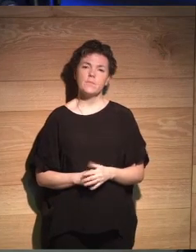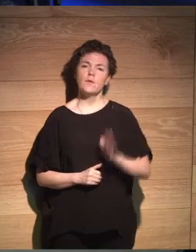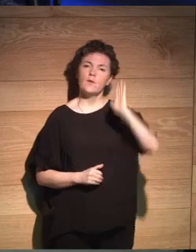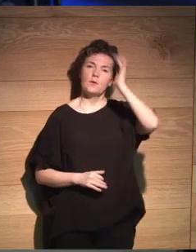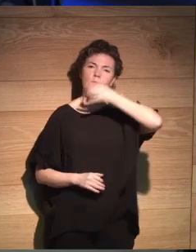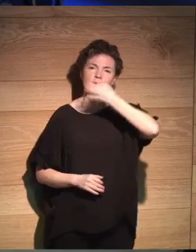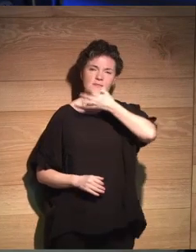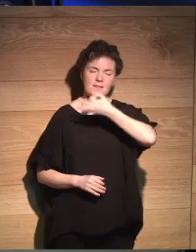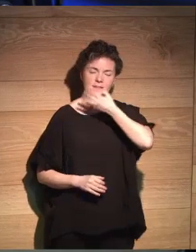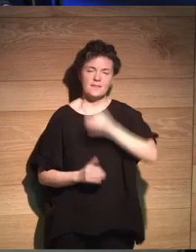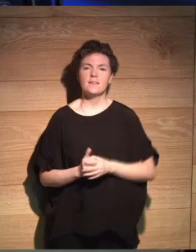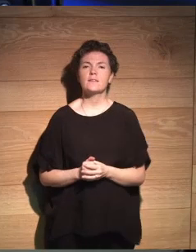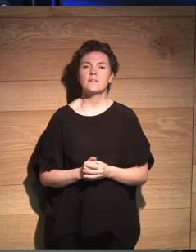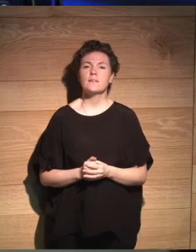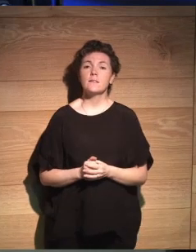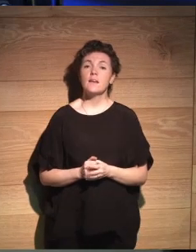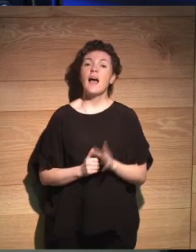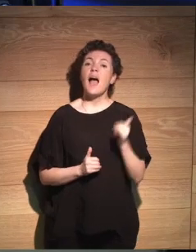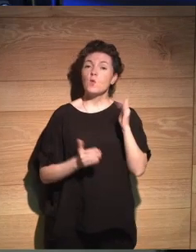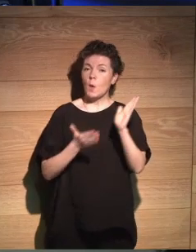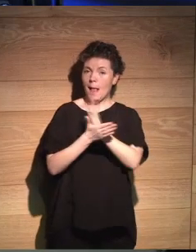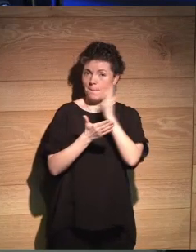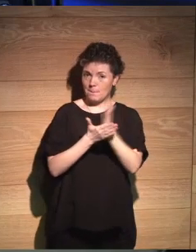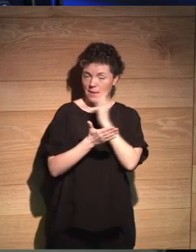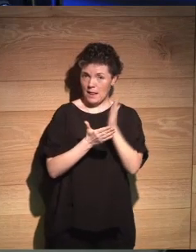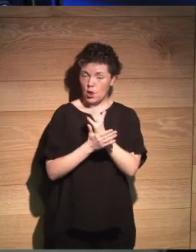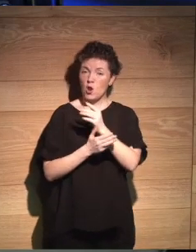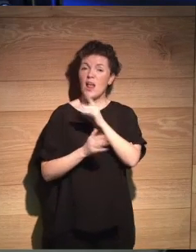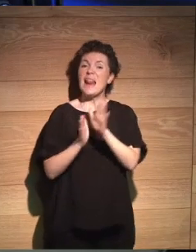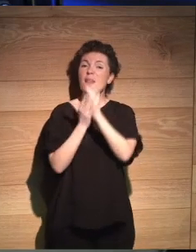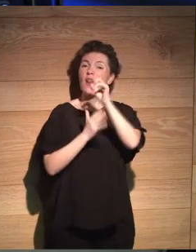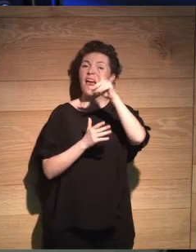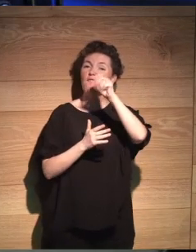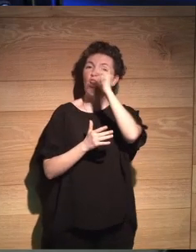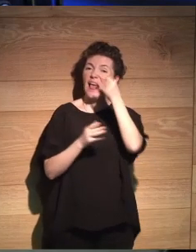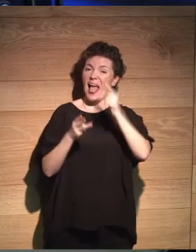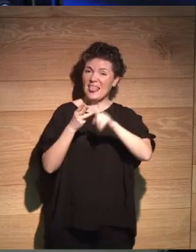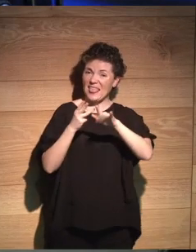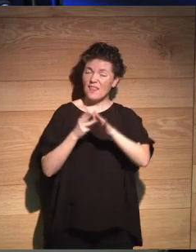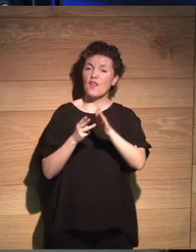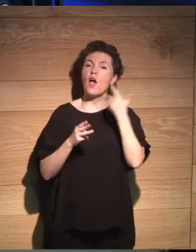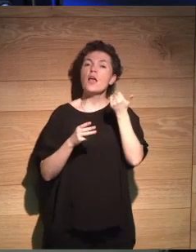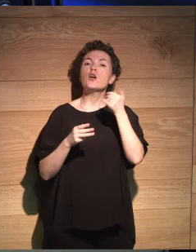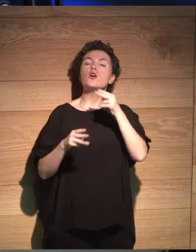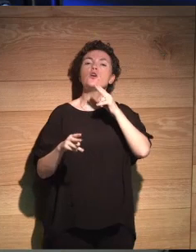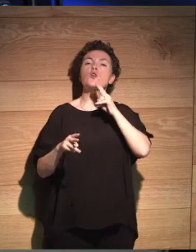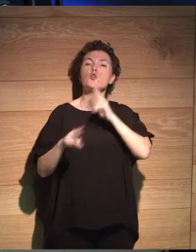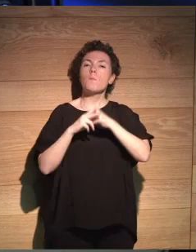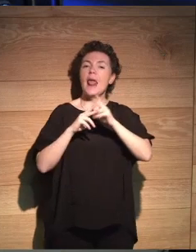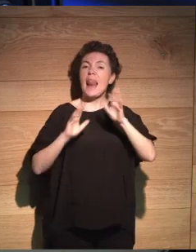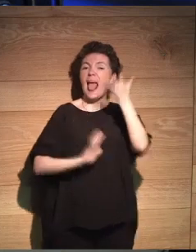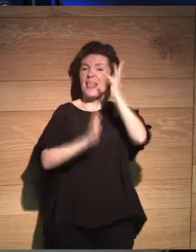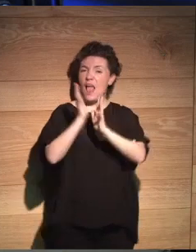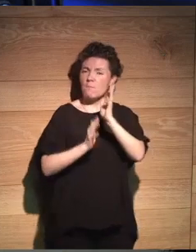Hola, buenas tardes. Hay un capítulo en La Llama, la tercera parte de La Forja, que se llama En la Telefónica. Es donde